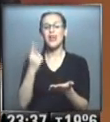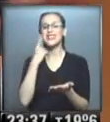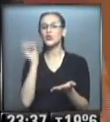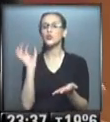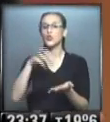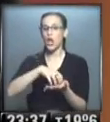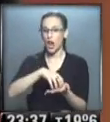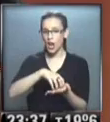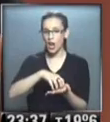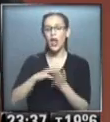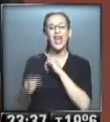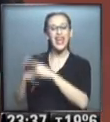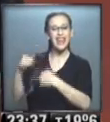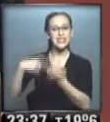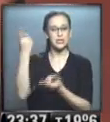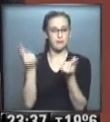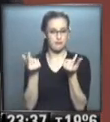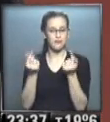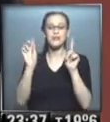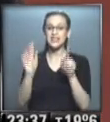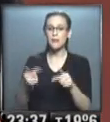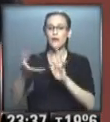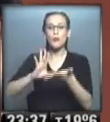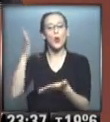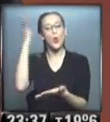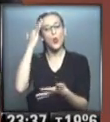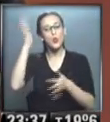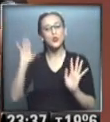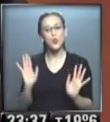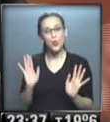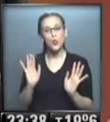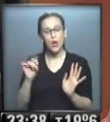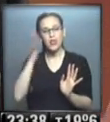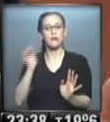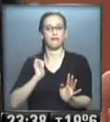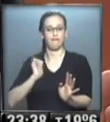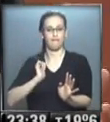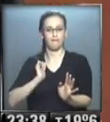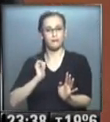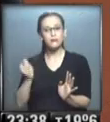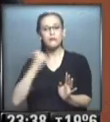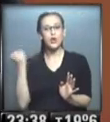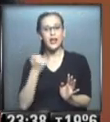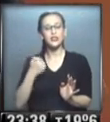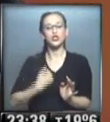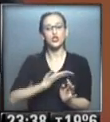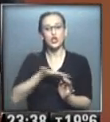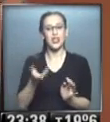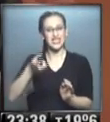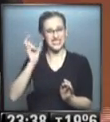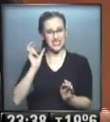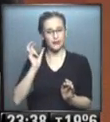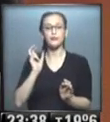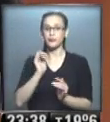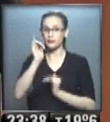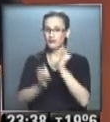institucionales, más allá de las herencias económicas, hay también una herencia cultural del pinochetismo, una herencia cultural que caló muy hondo en la sociedad chilena, que es una sociedad, Telma lo